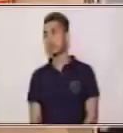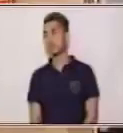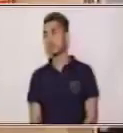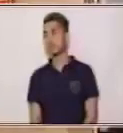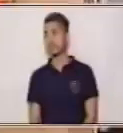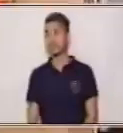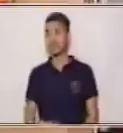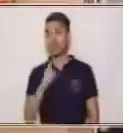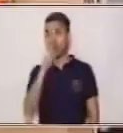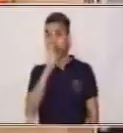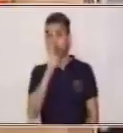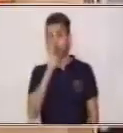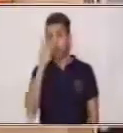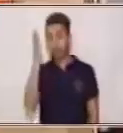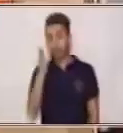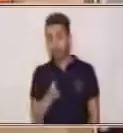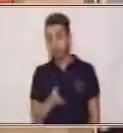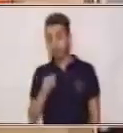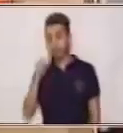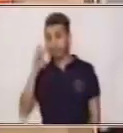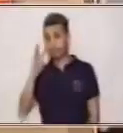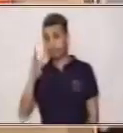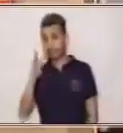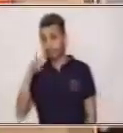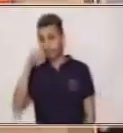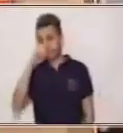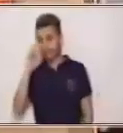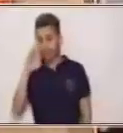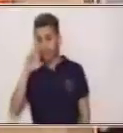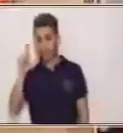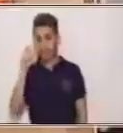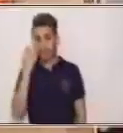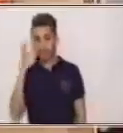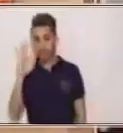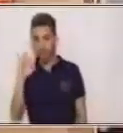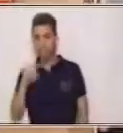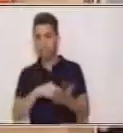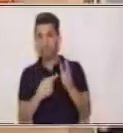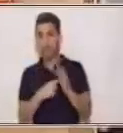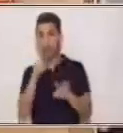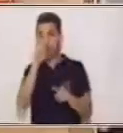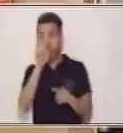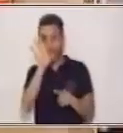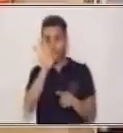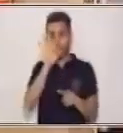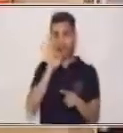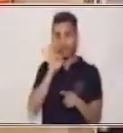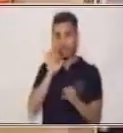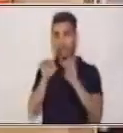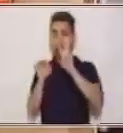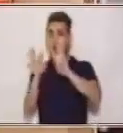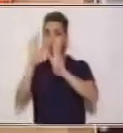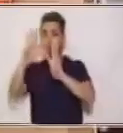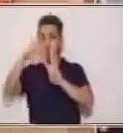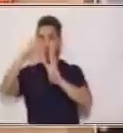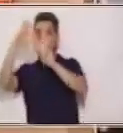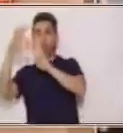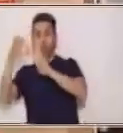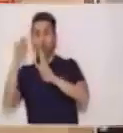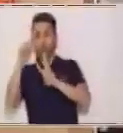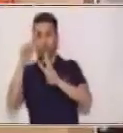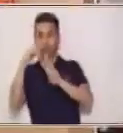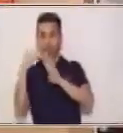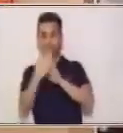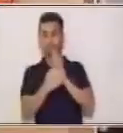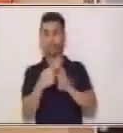es una parte de 3. ¿Un tercio es igual a cuántos sextos? A ver, muy bien, es